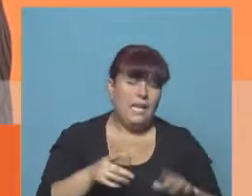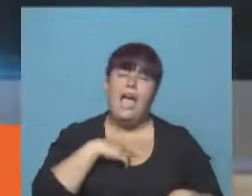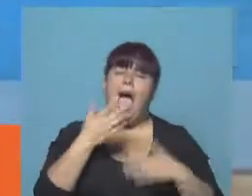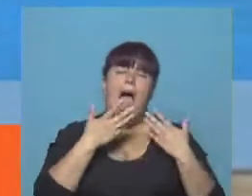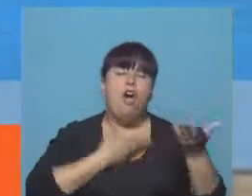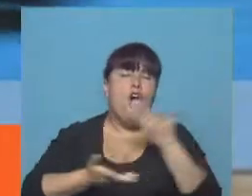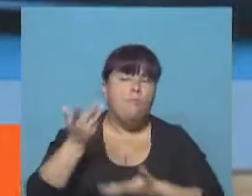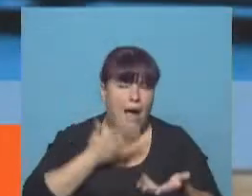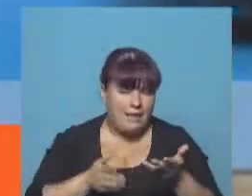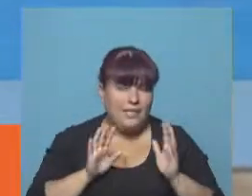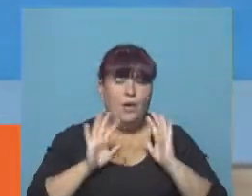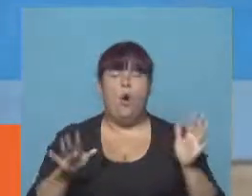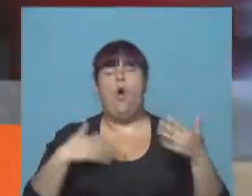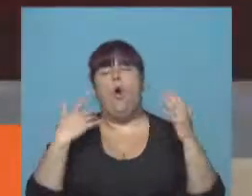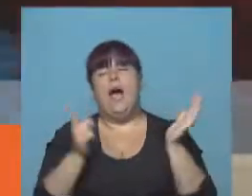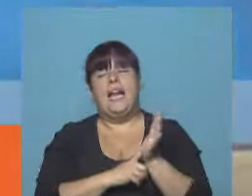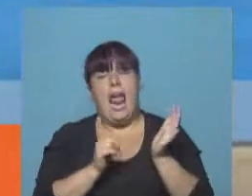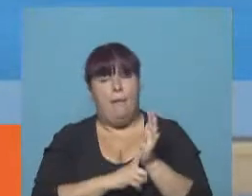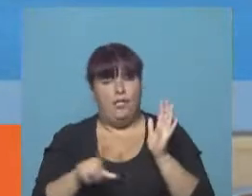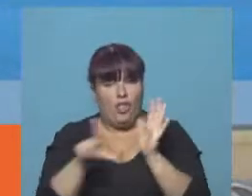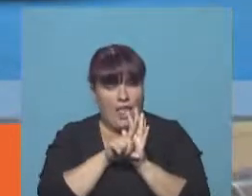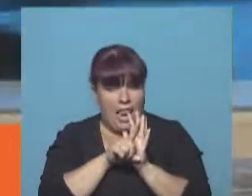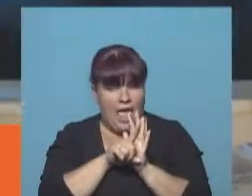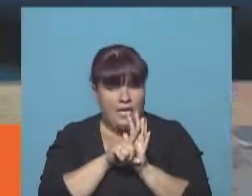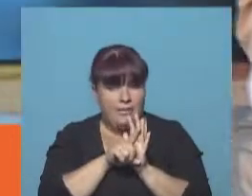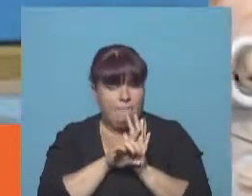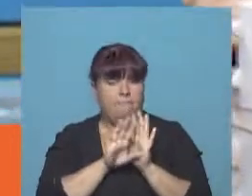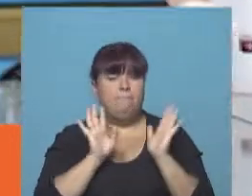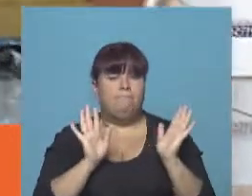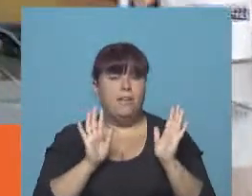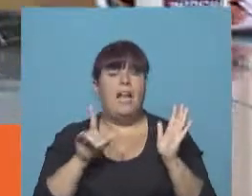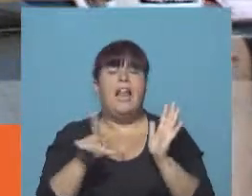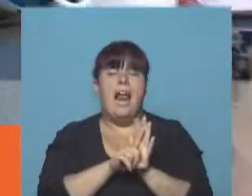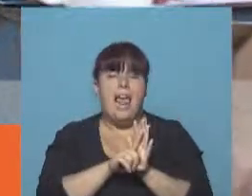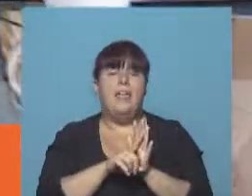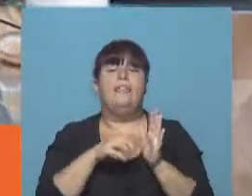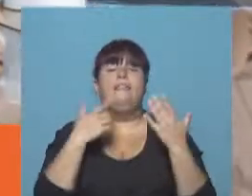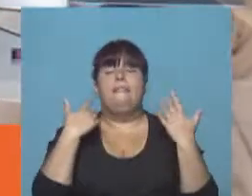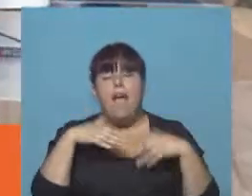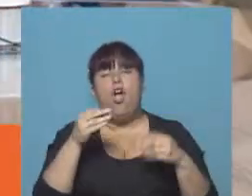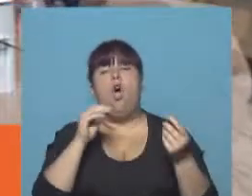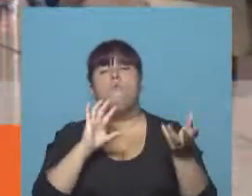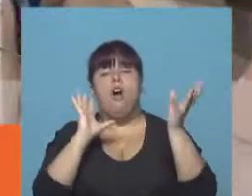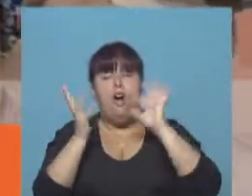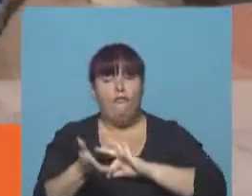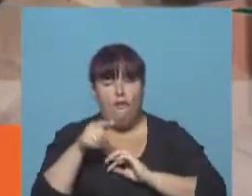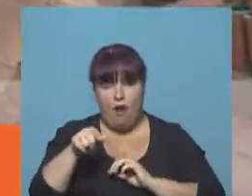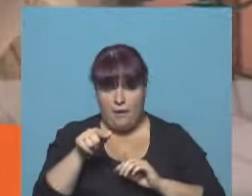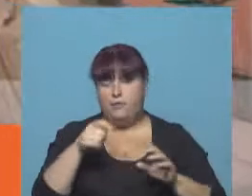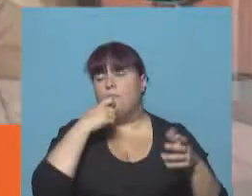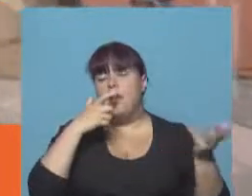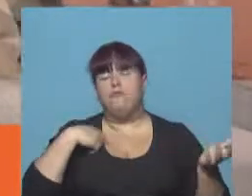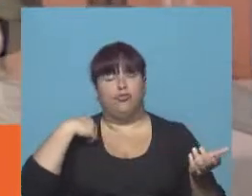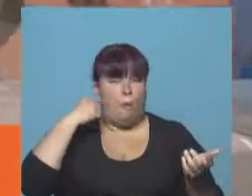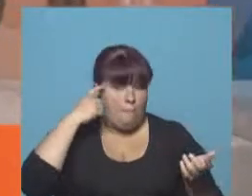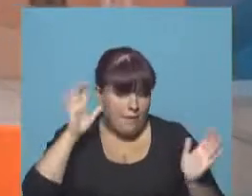de compartir. Bueno, será la reglamentación de la ley, la ley que hará de qué manera se lleva adelante esto. Por ejemplo, a mí se